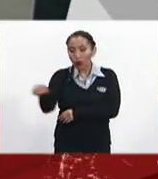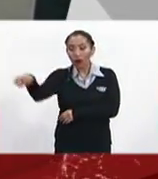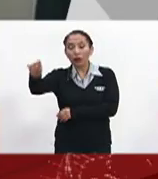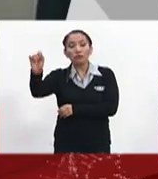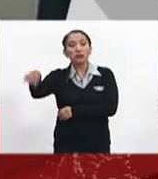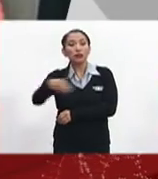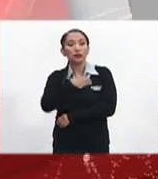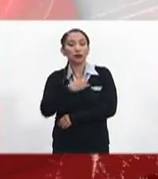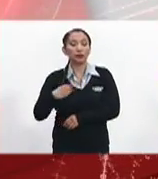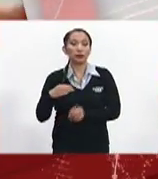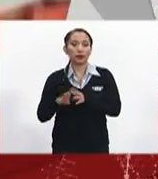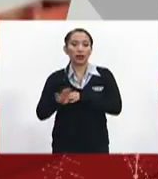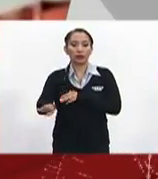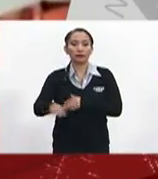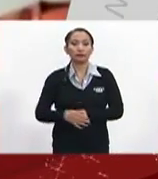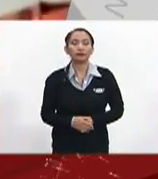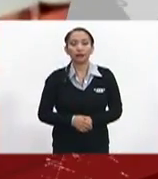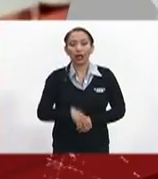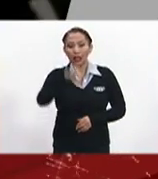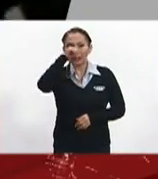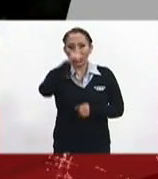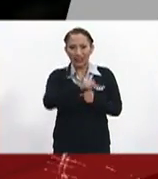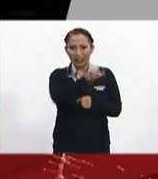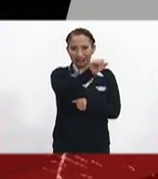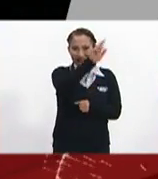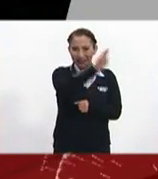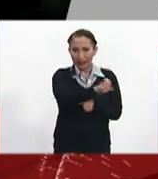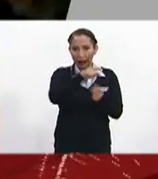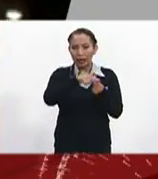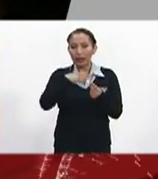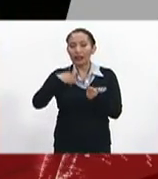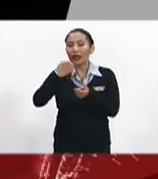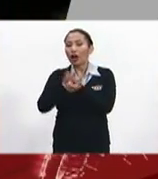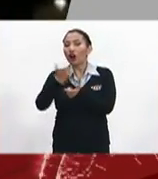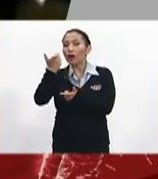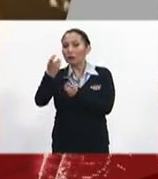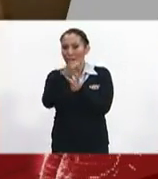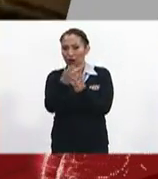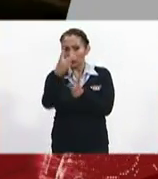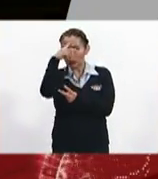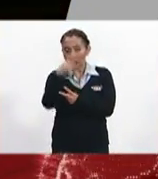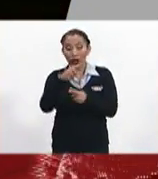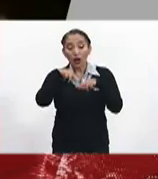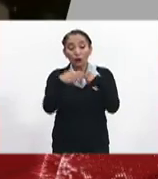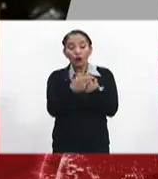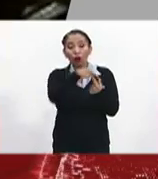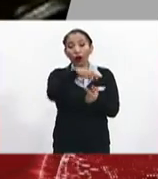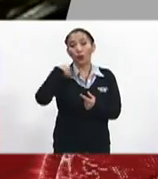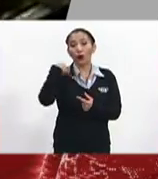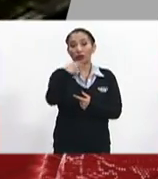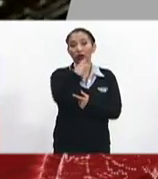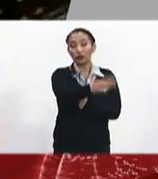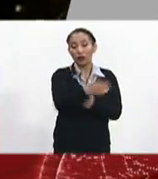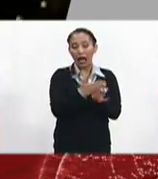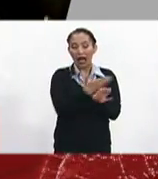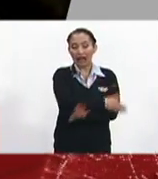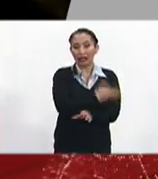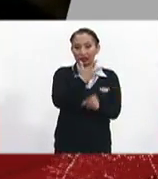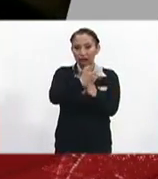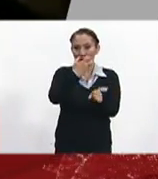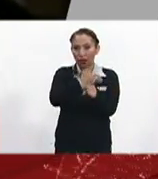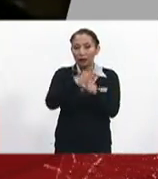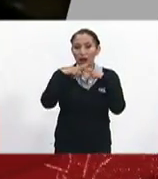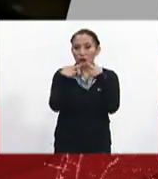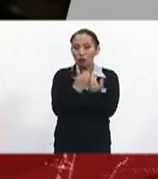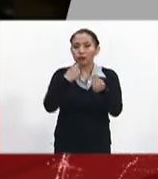a los propios migrantes. Los secretarios de Relaciones Exteriores y de Economía tienen reuniones en Washington previo a la 8ª ronda